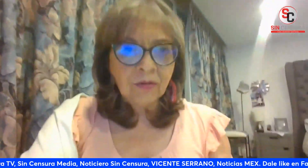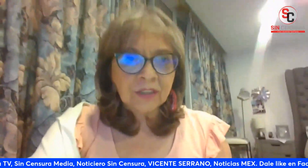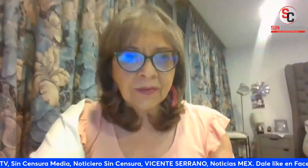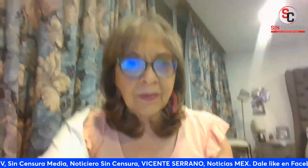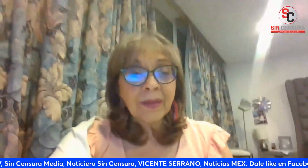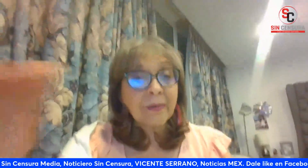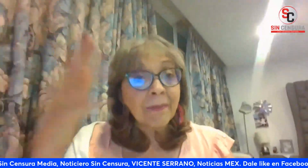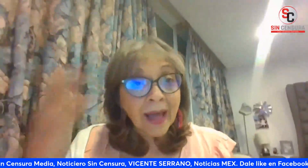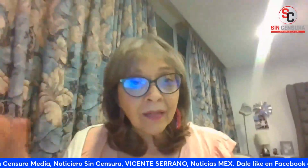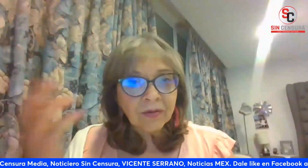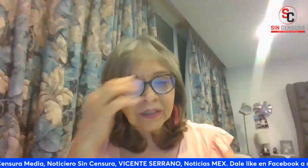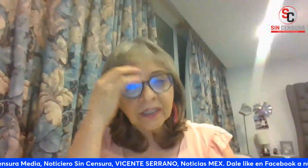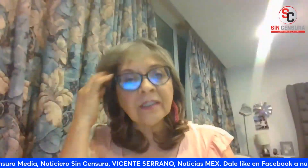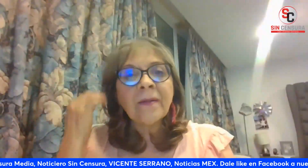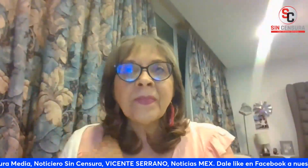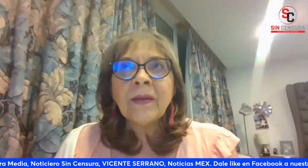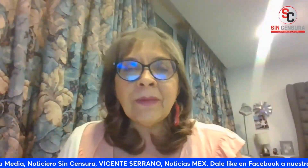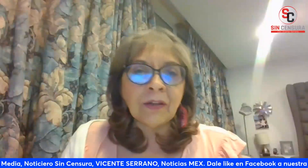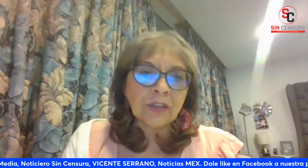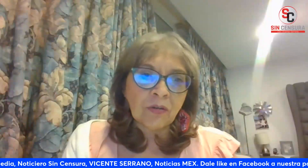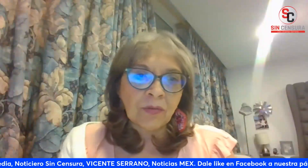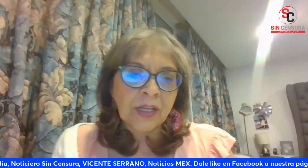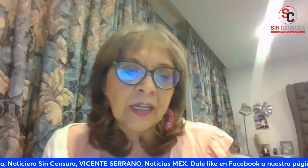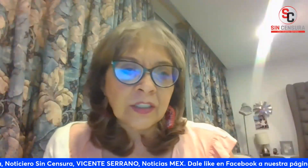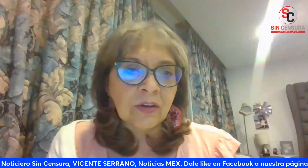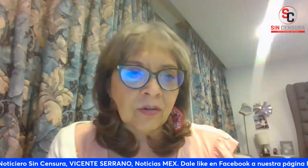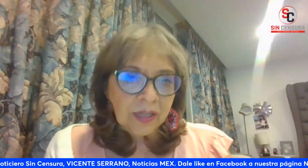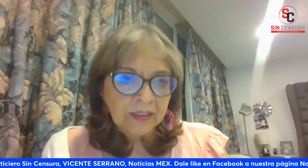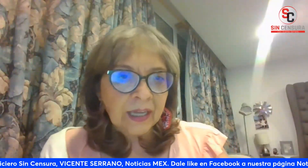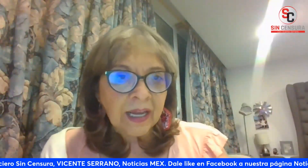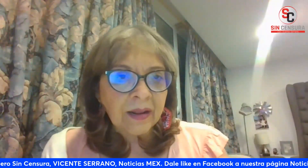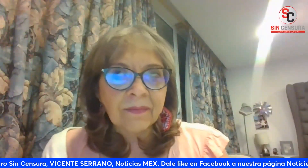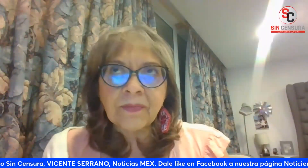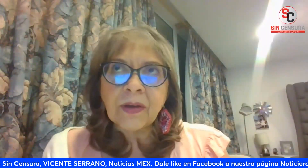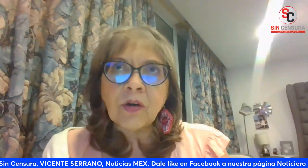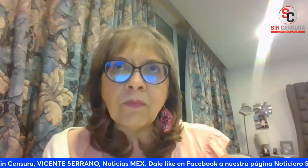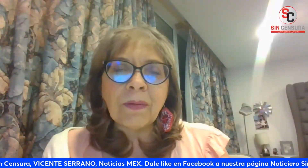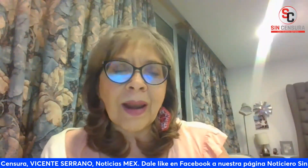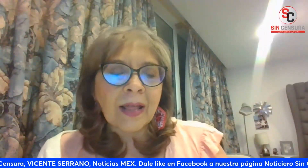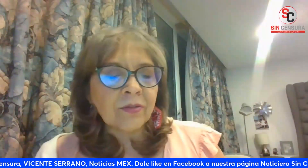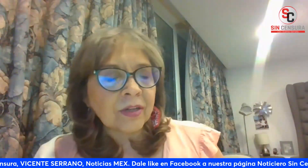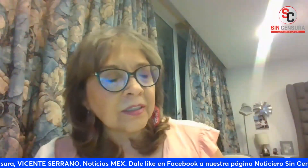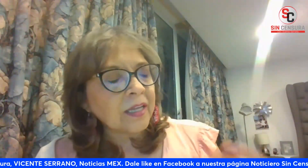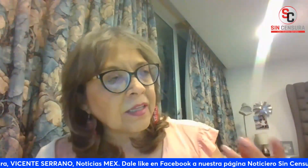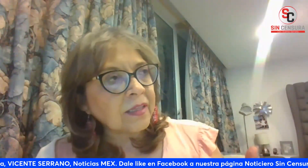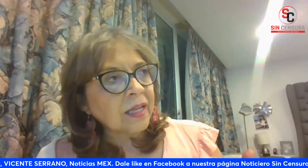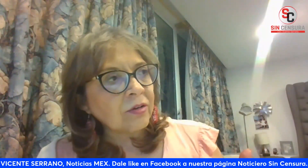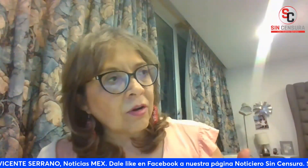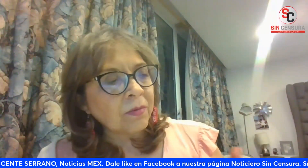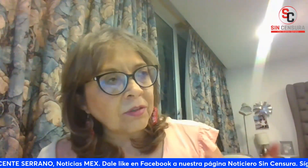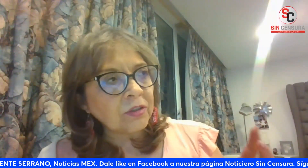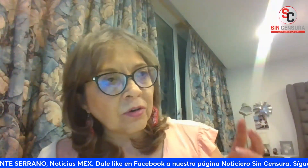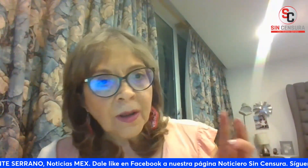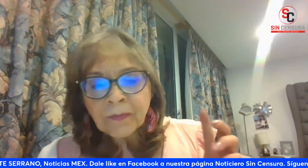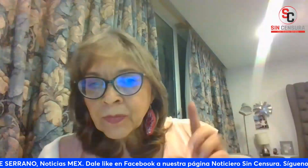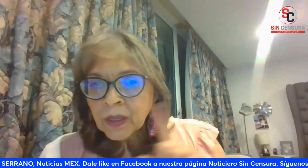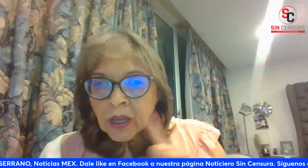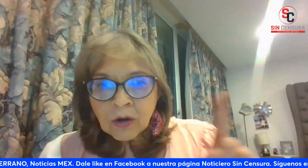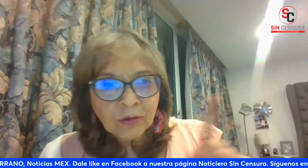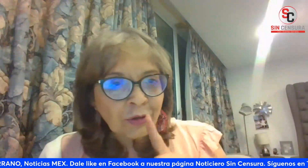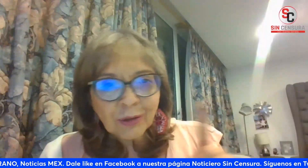legitimidad que no nos había mermado estos medios de comunicación y esta guerra, el golpe blando que está intentando la